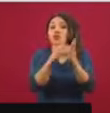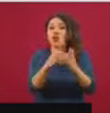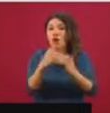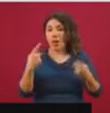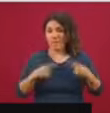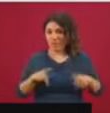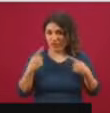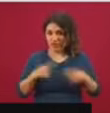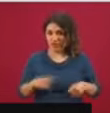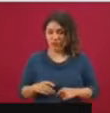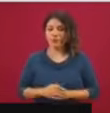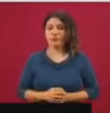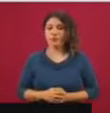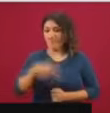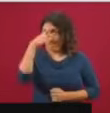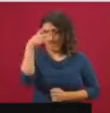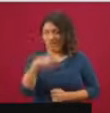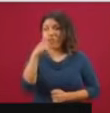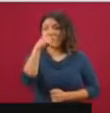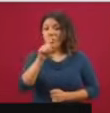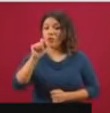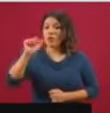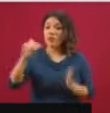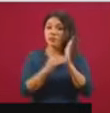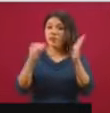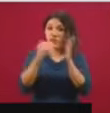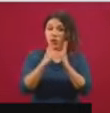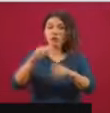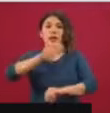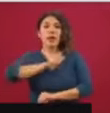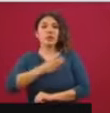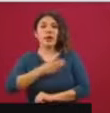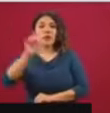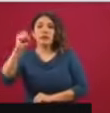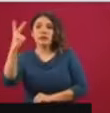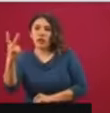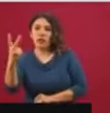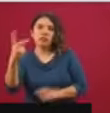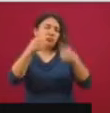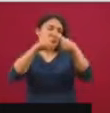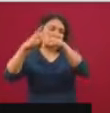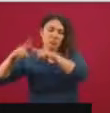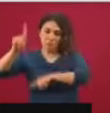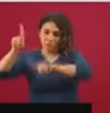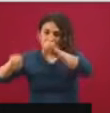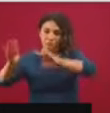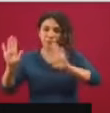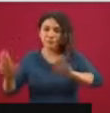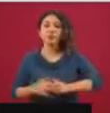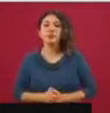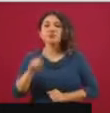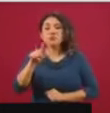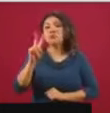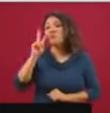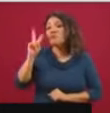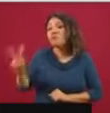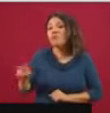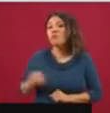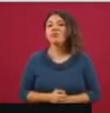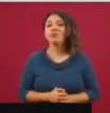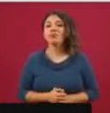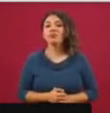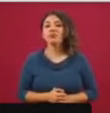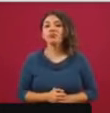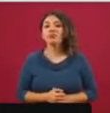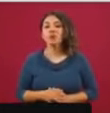mi caso en méxico son 126 en el caso de españa 62 etcétera entonces aquí lo que vemos es como